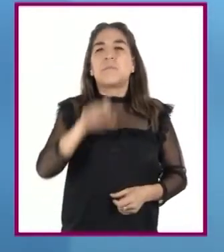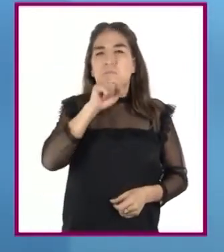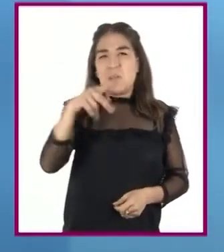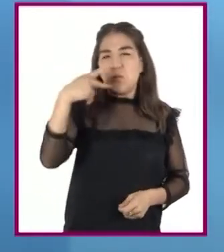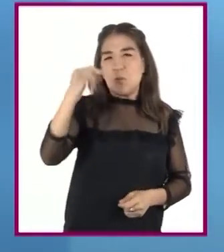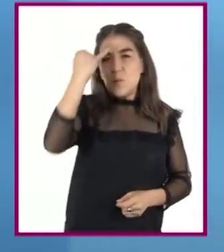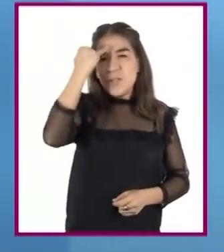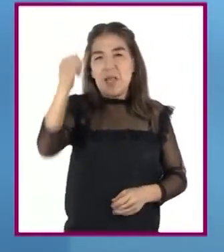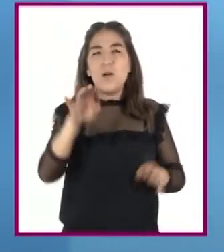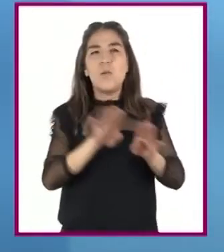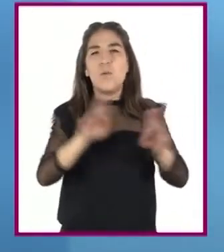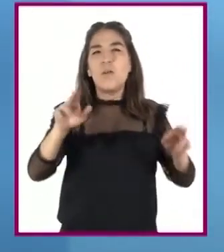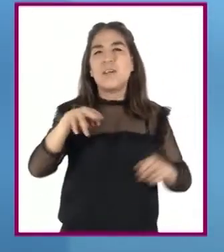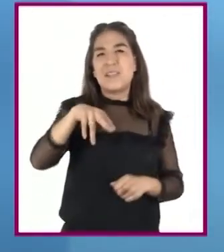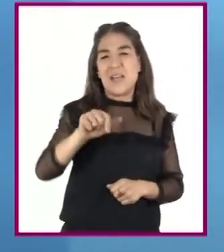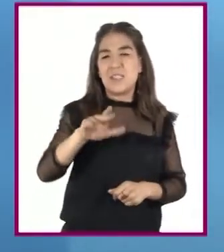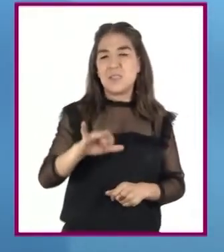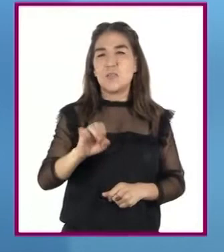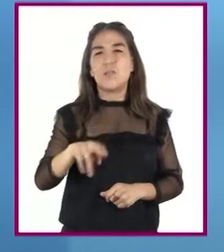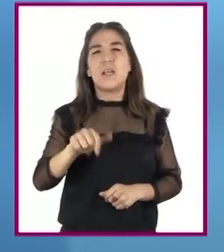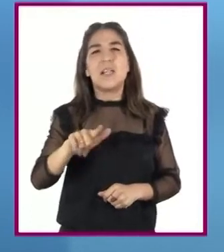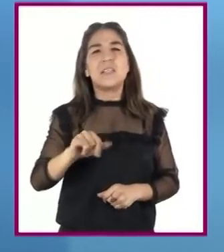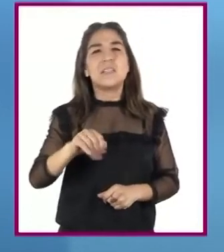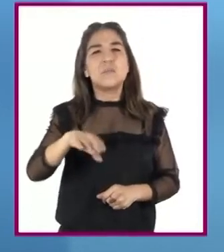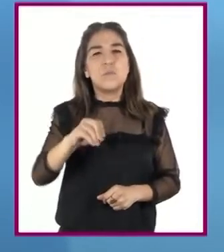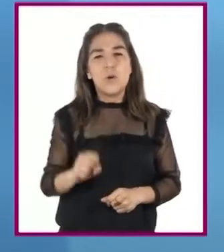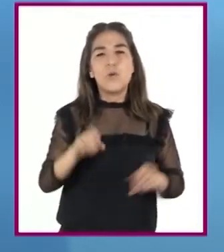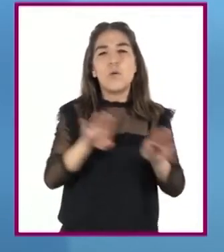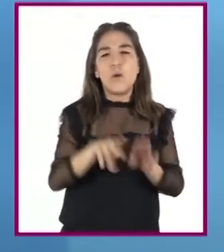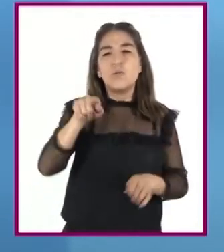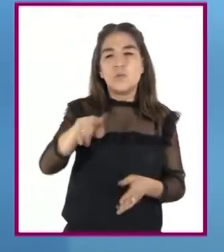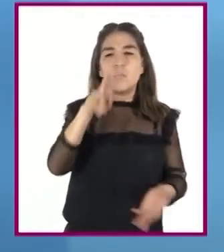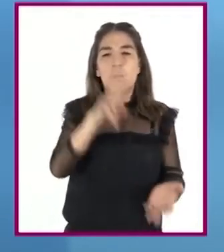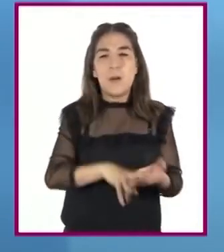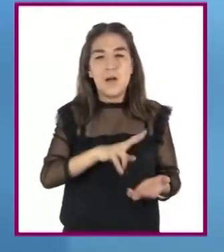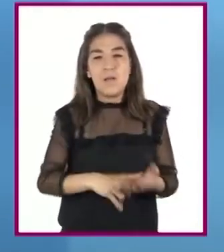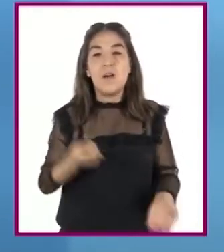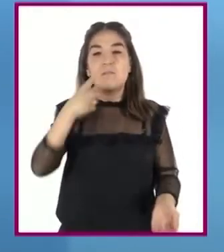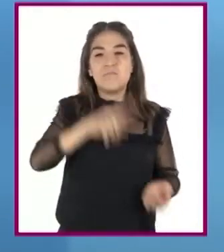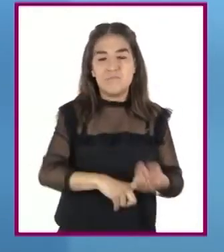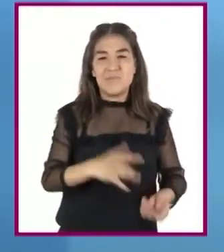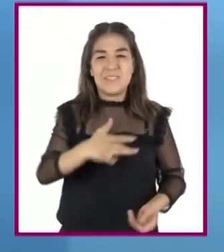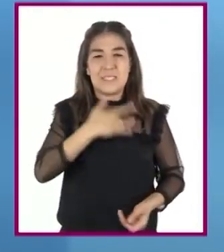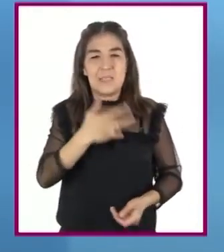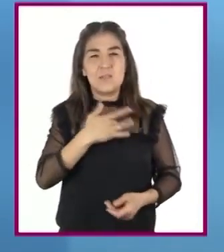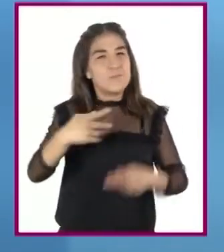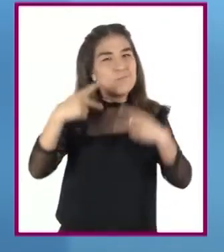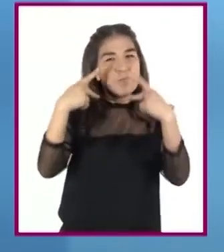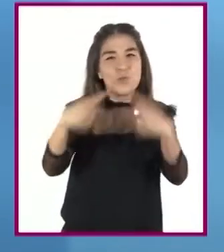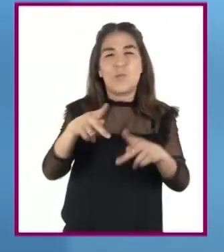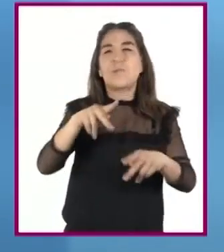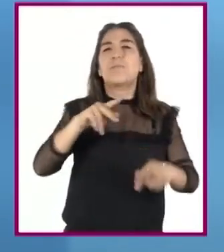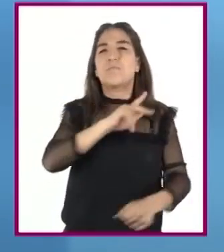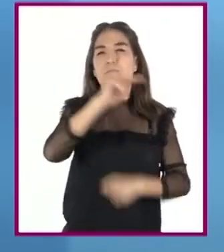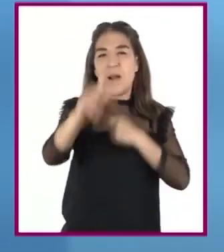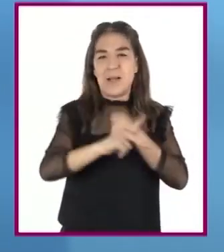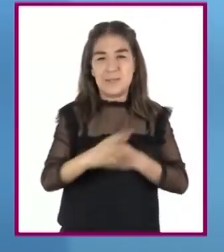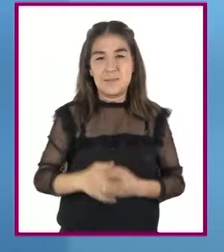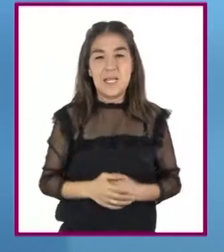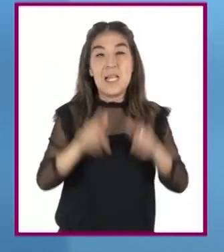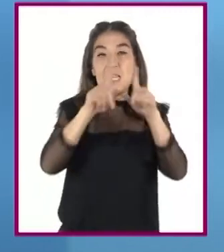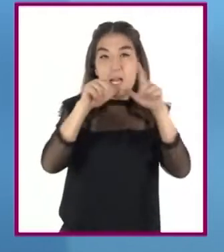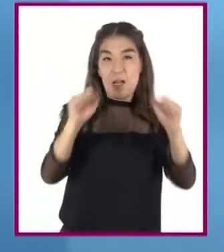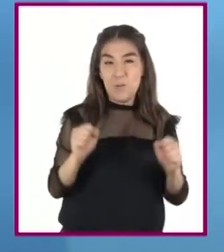nacionalismo exaltaba profundamente ciertos valores que se consideran propios de una nación: la lengua,